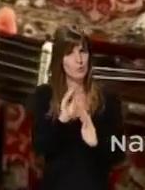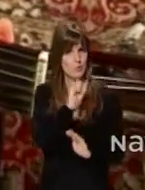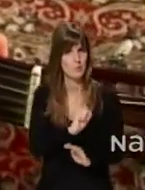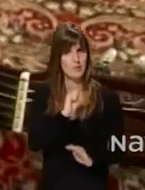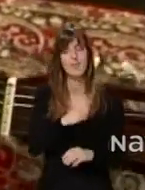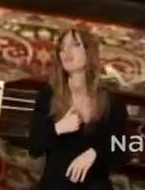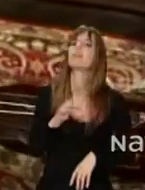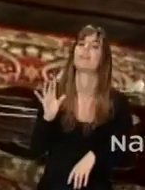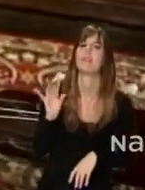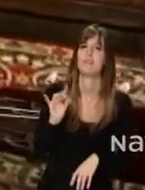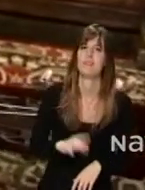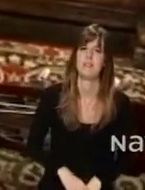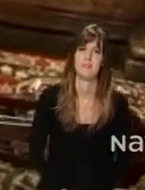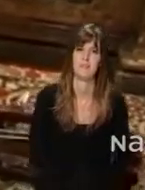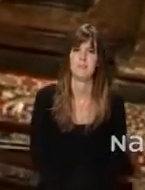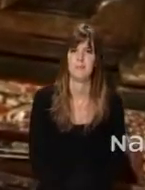Lord,